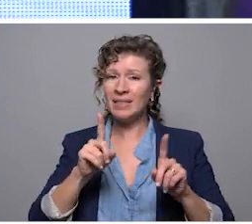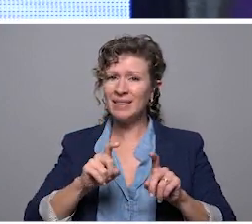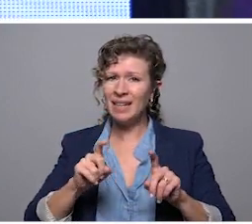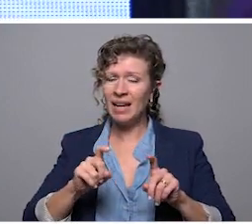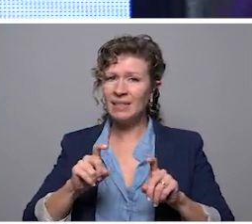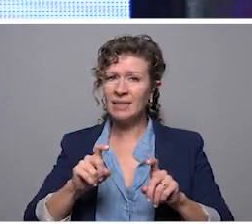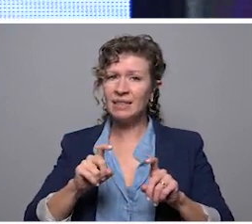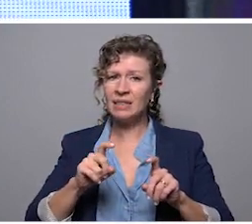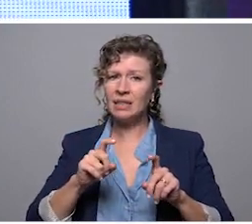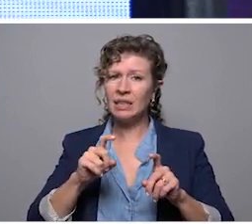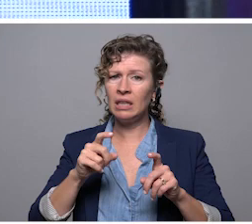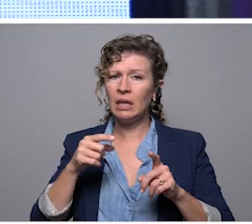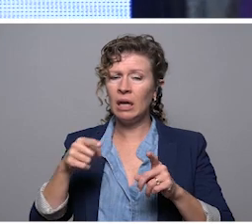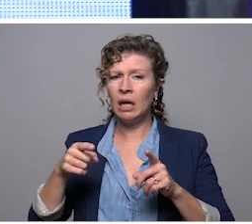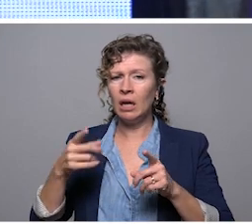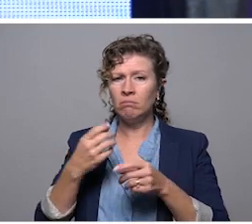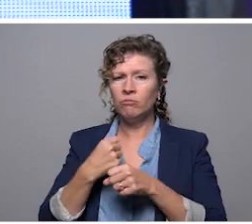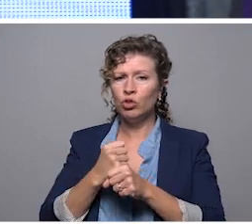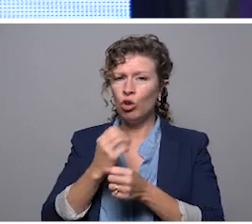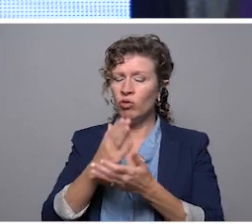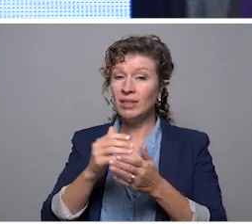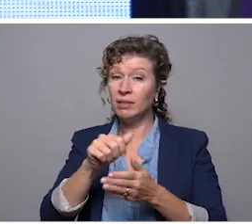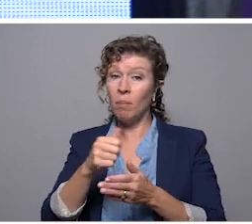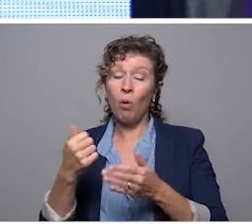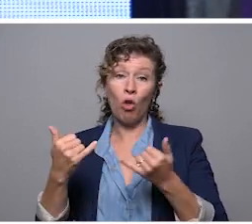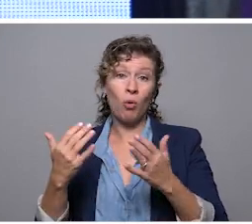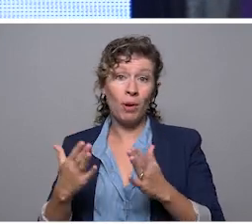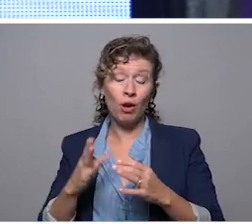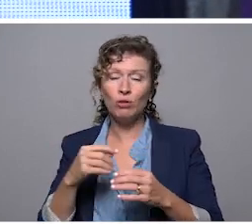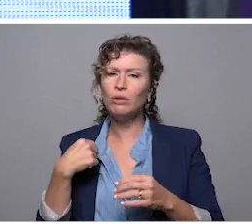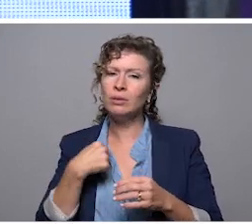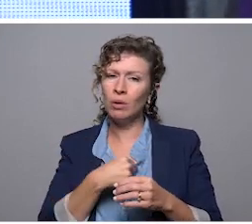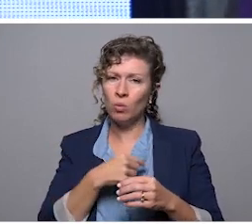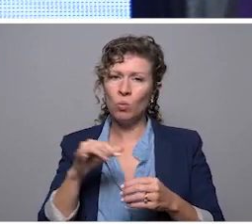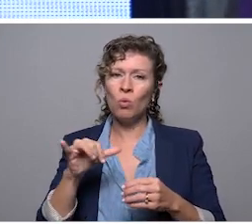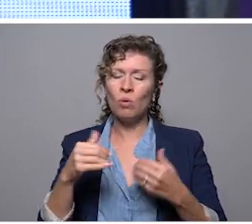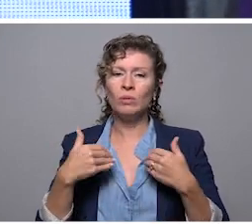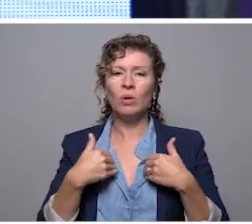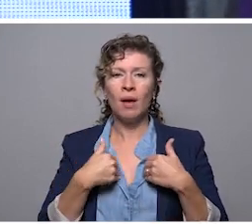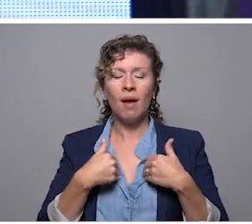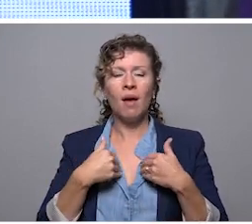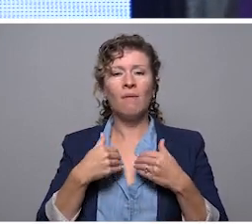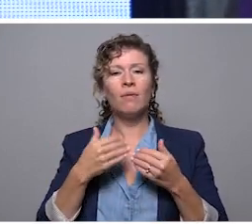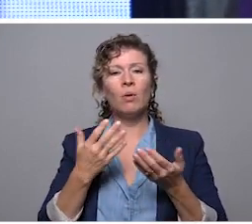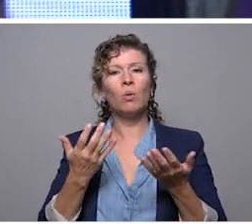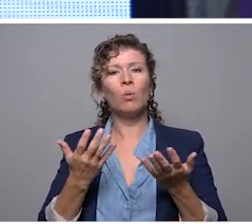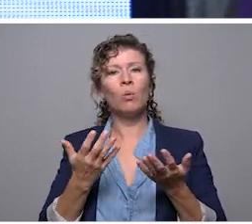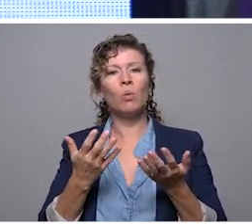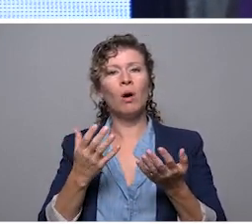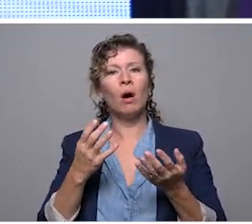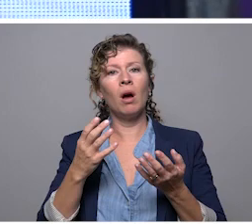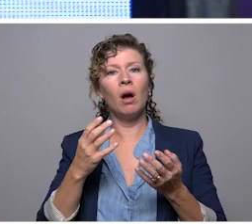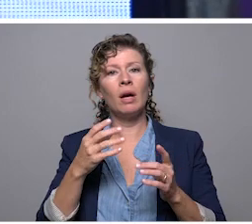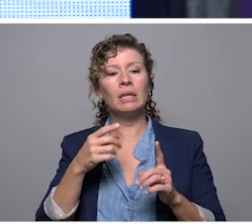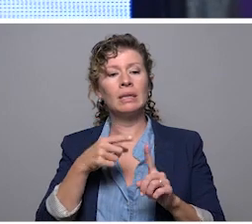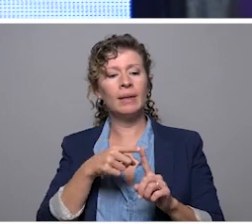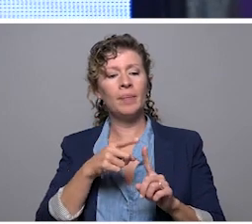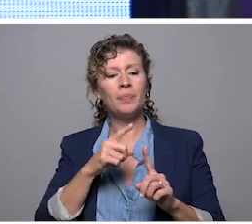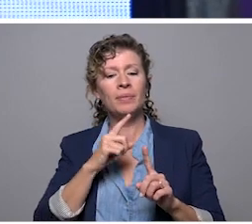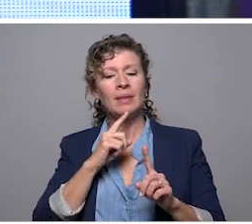actores y y Tenemos también este lo que es la cartera digital